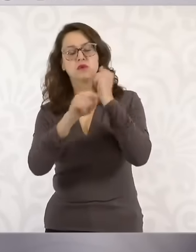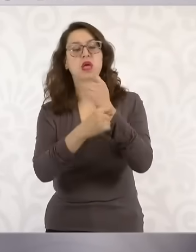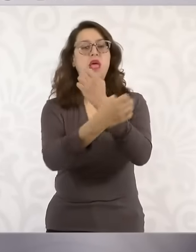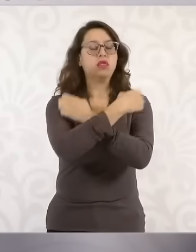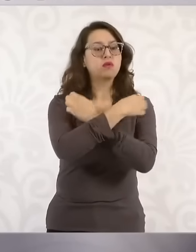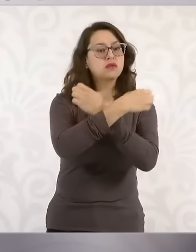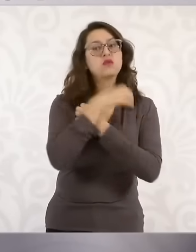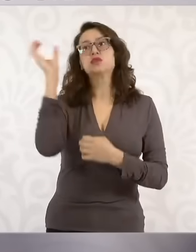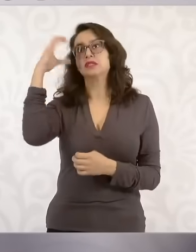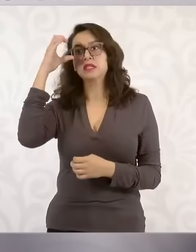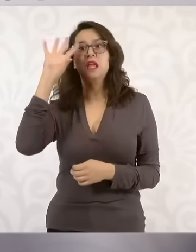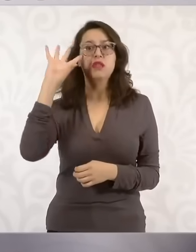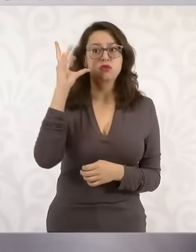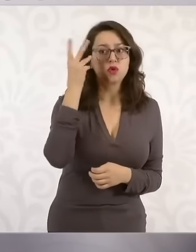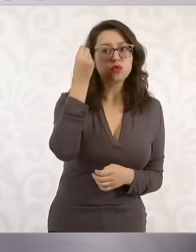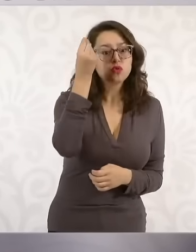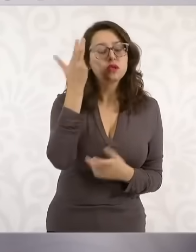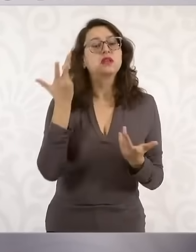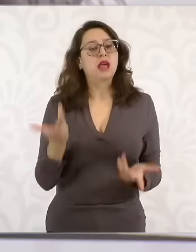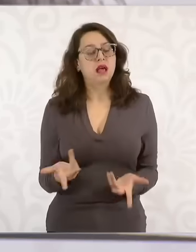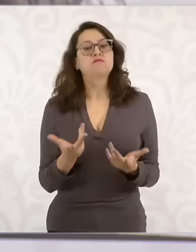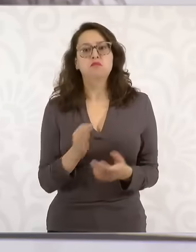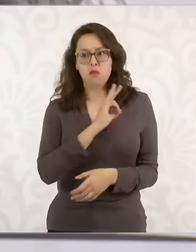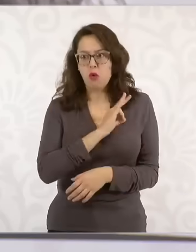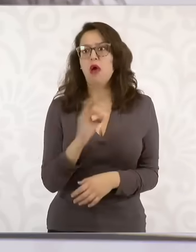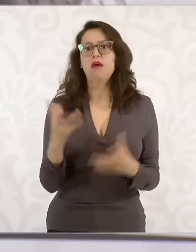ciencia y tecnología. El desarrollo se construye.